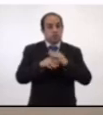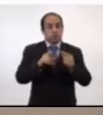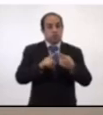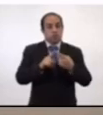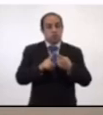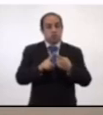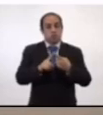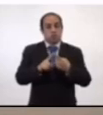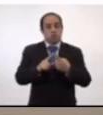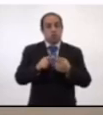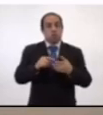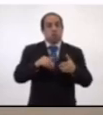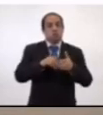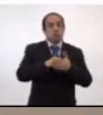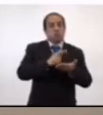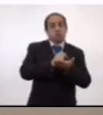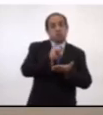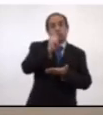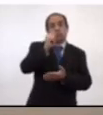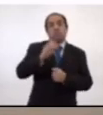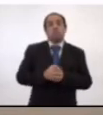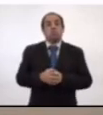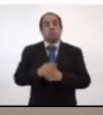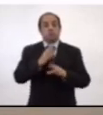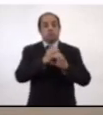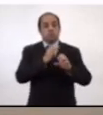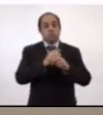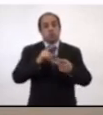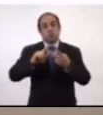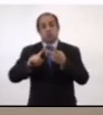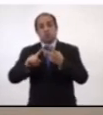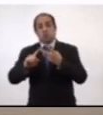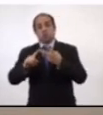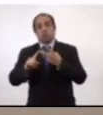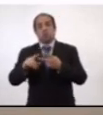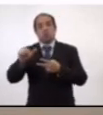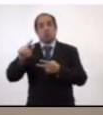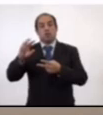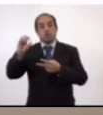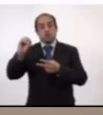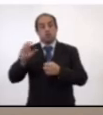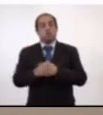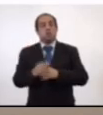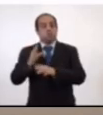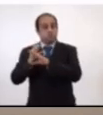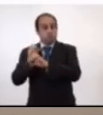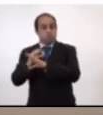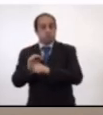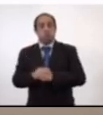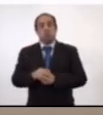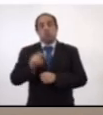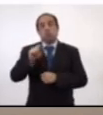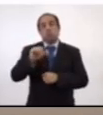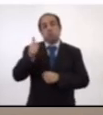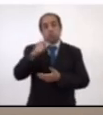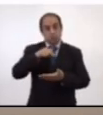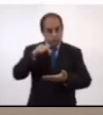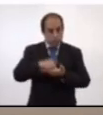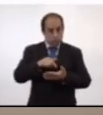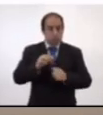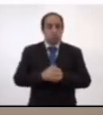la terminal Tláhuac del Metrobús y otra es en la terminal Atlalilco, pero también en algunos otros